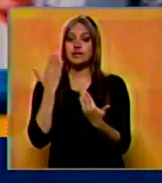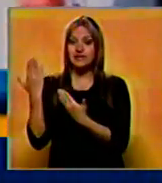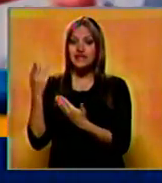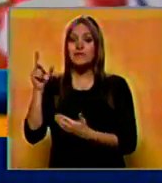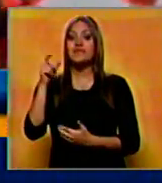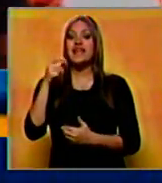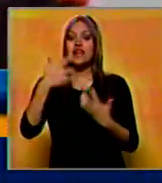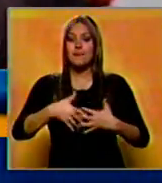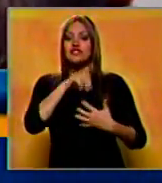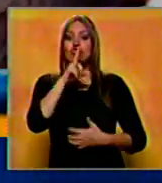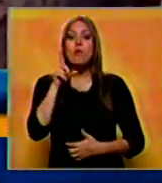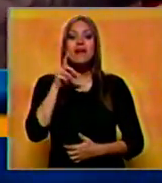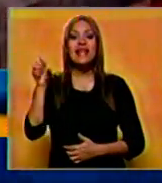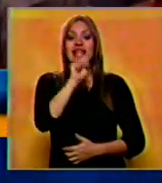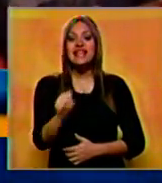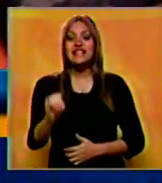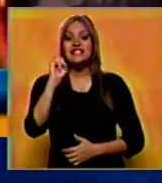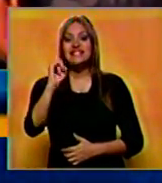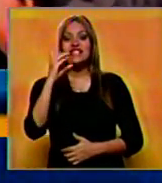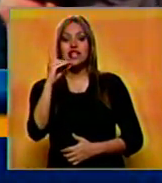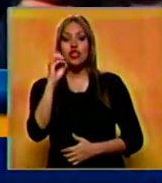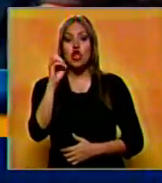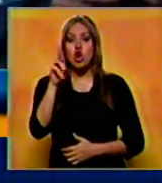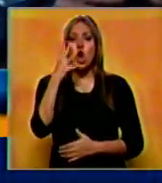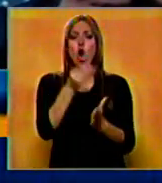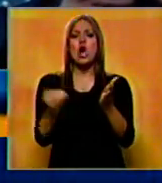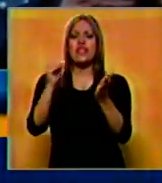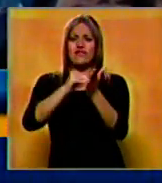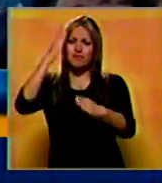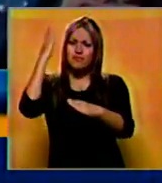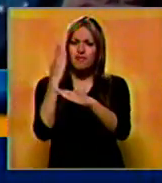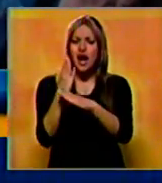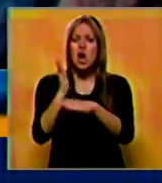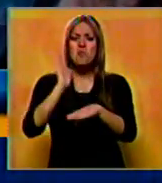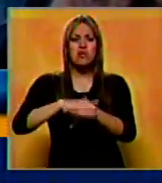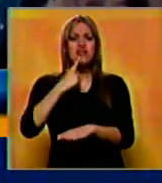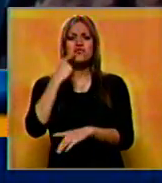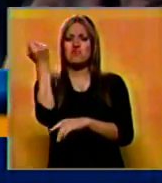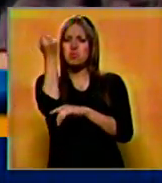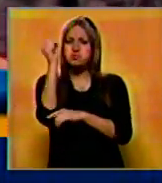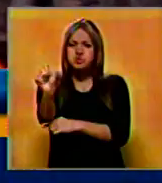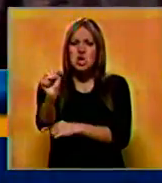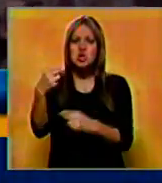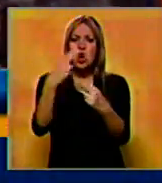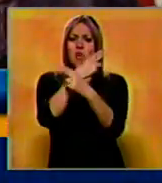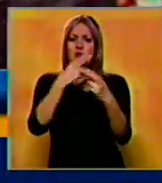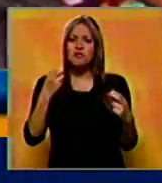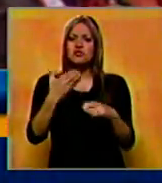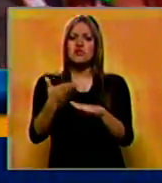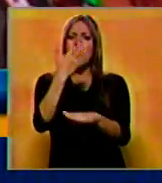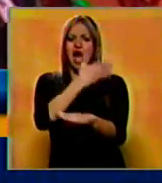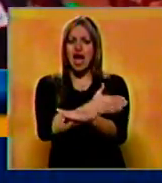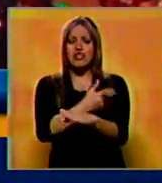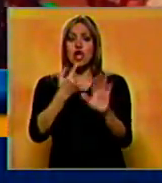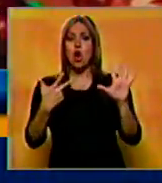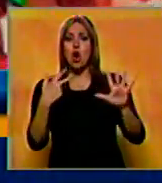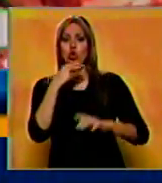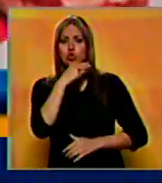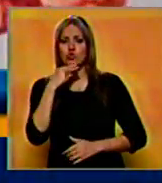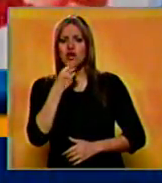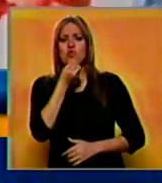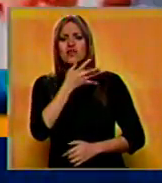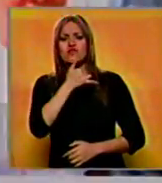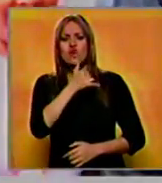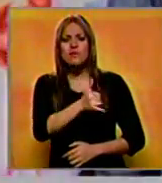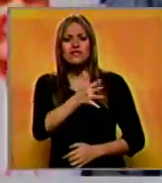Sidor paralizan actividades una vez más porque consideran que fueron incumplidos los compromisos adquiridos el 8 de octubre. Vamos a